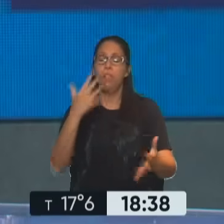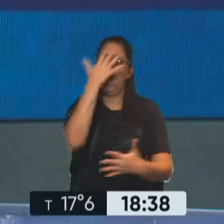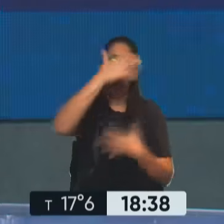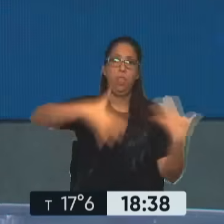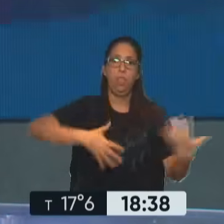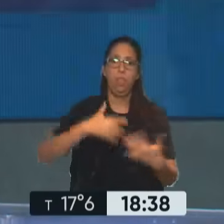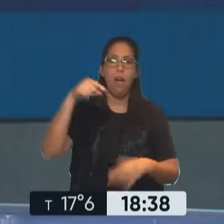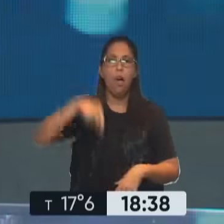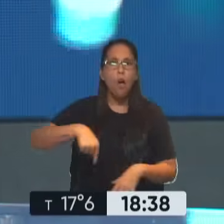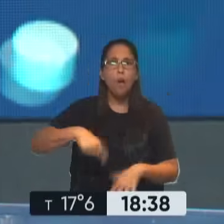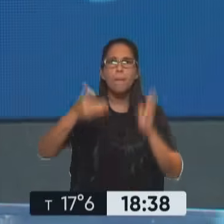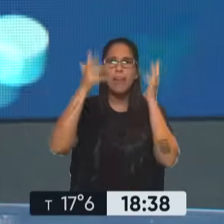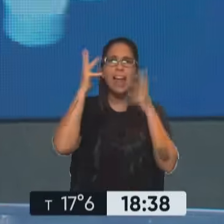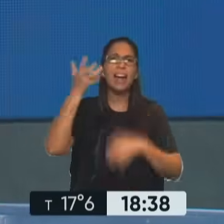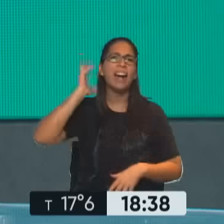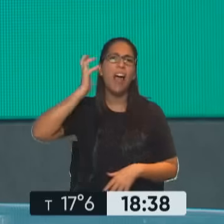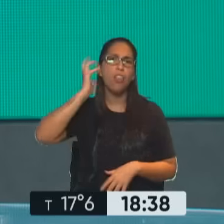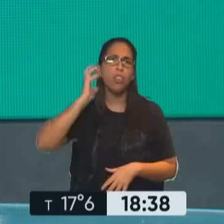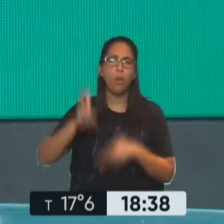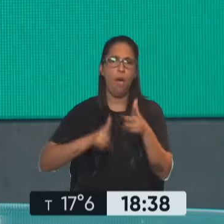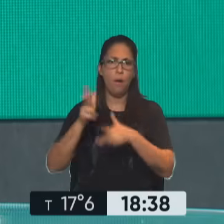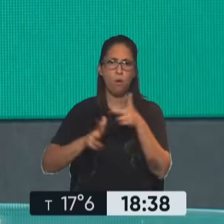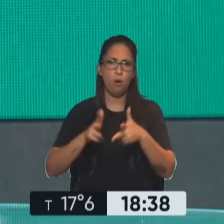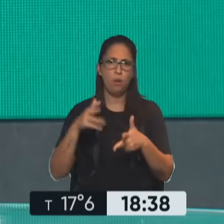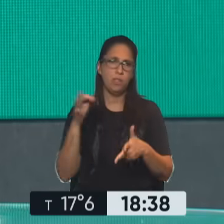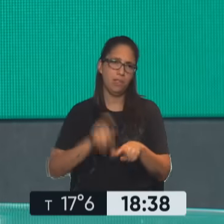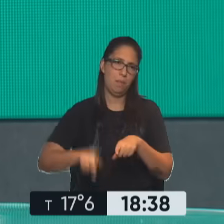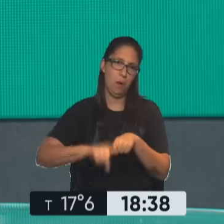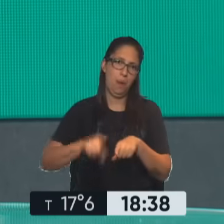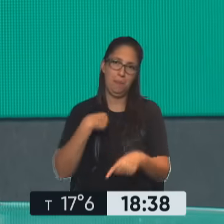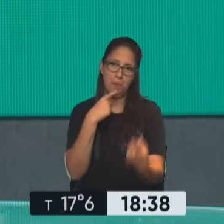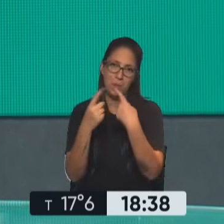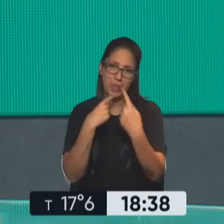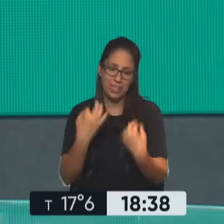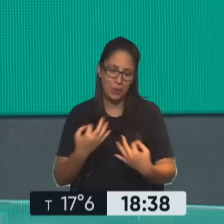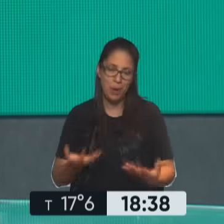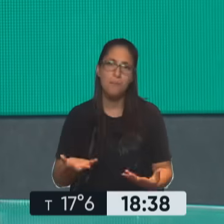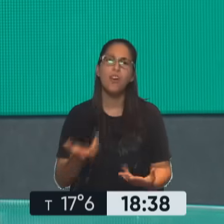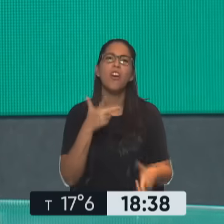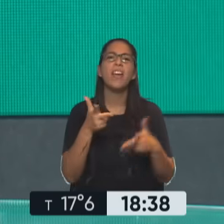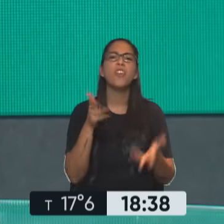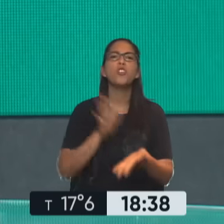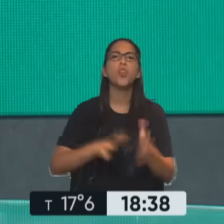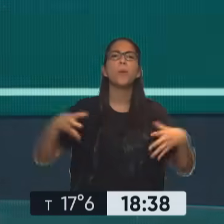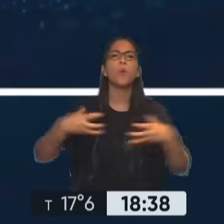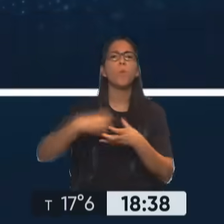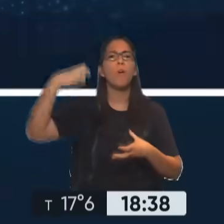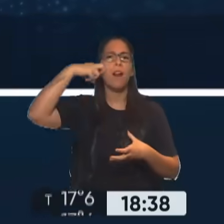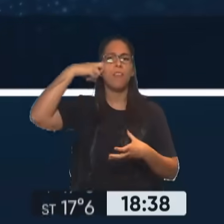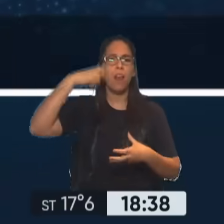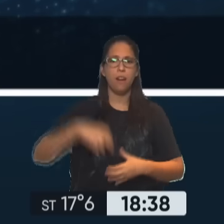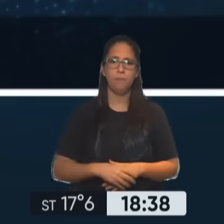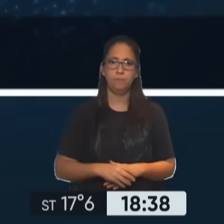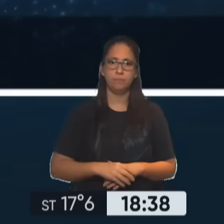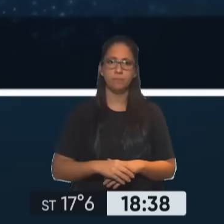Hoy Milei habló por radio. Seguramente debe ser siempre los mismos que le preguntan, pero ¿qué dijo de los radicales? A ver.